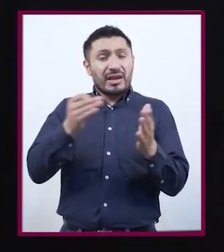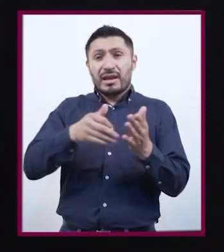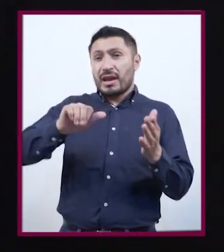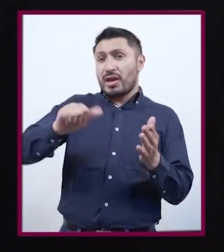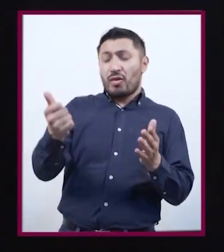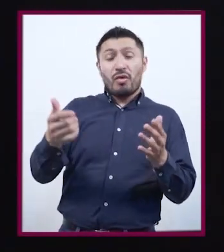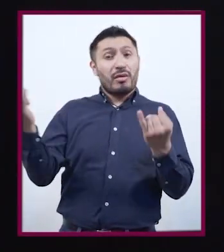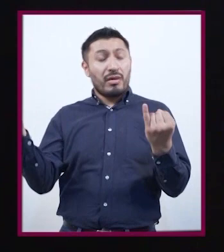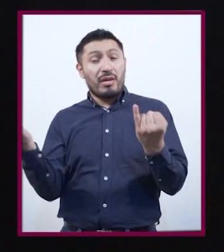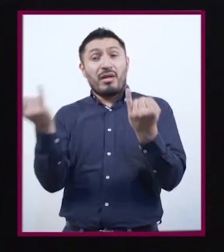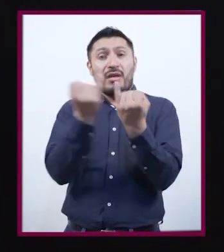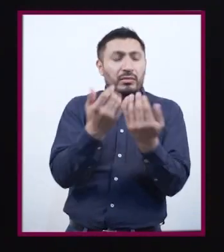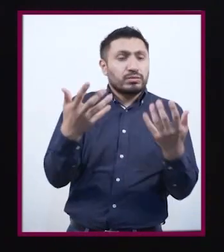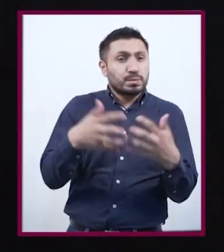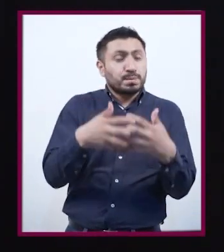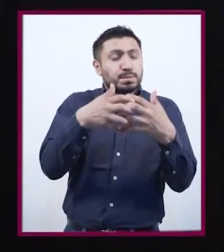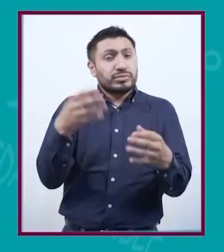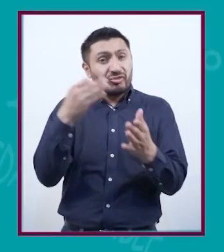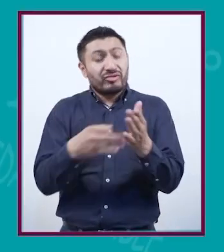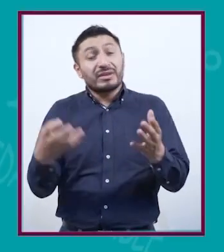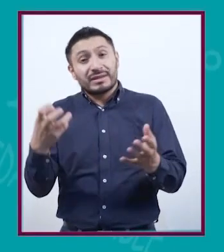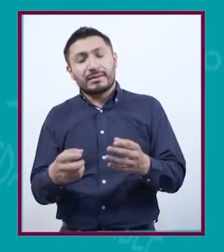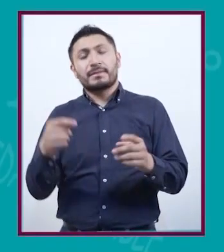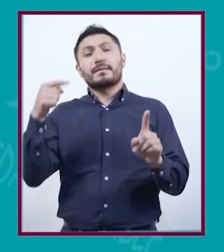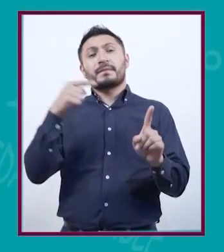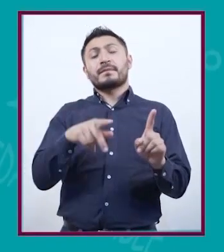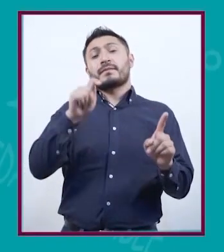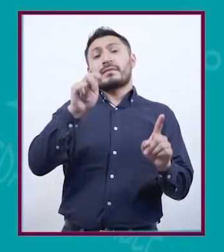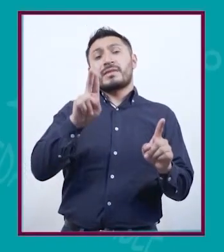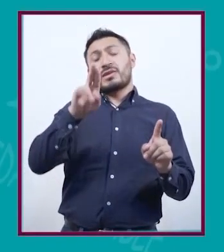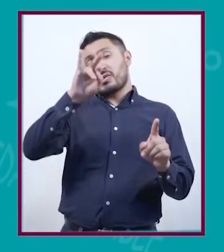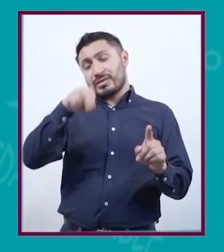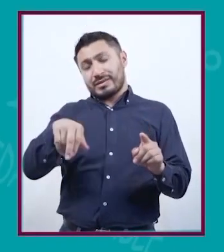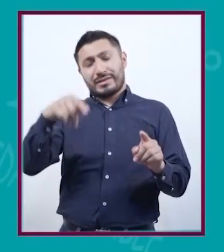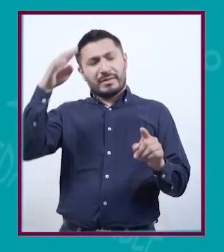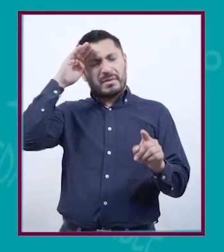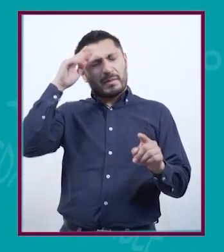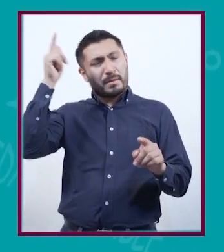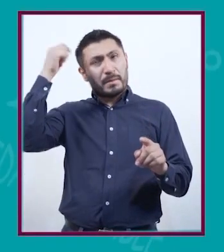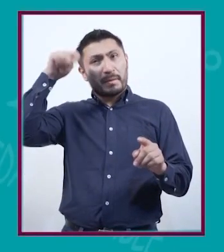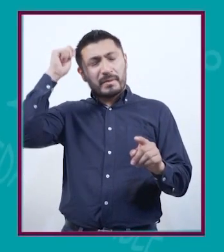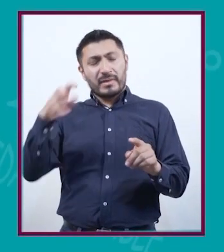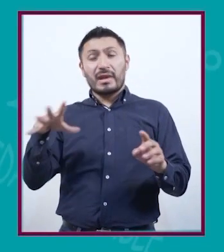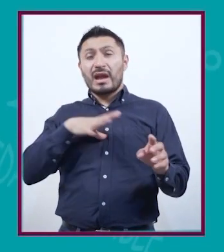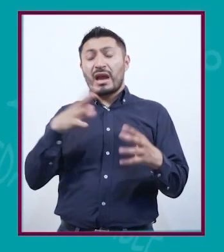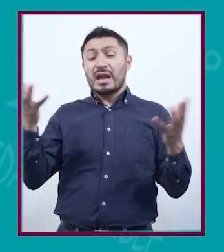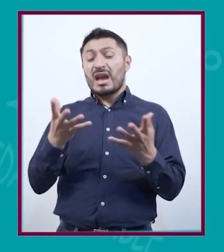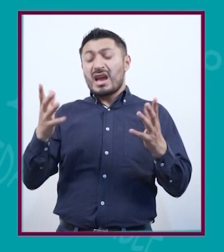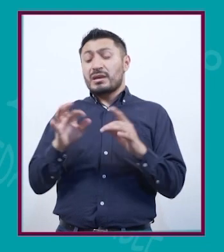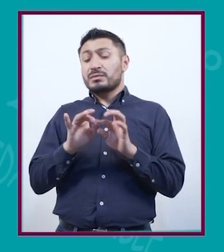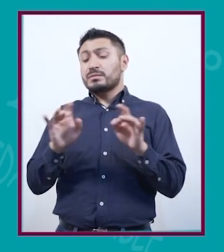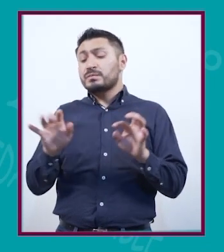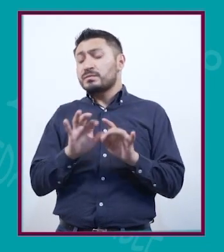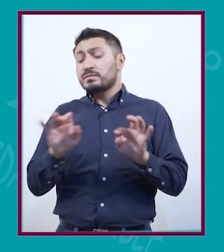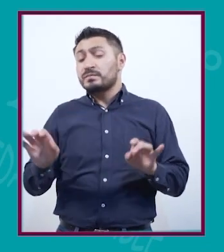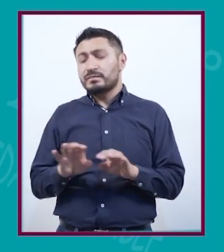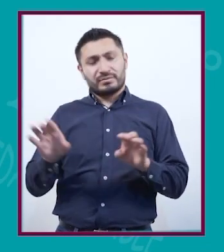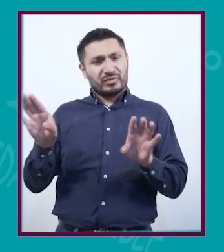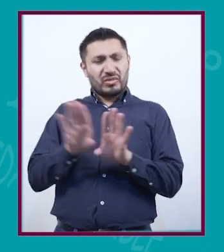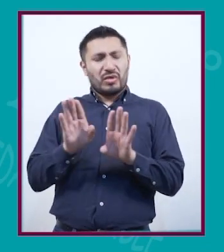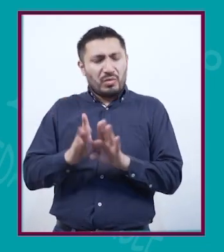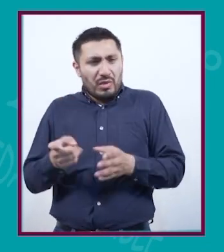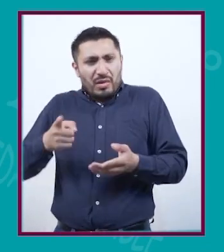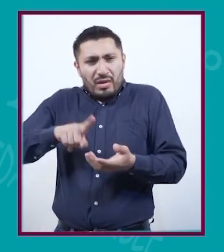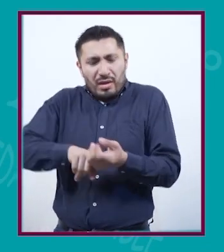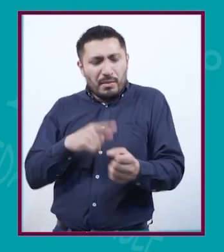Enigma hiciese falta otra máquina? Turing puso en práctica sus teorías en el diseño de un dispositivo